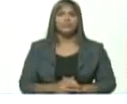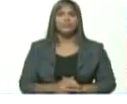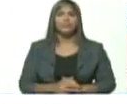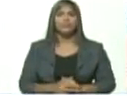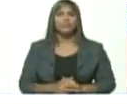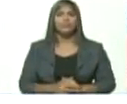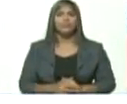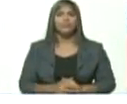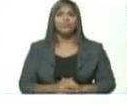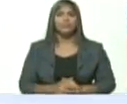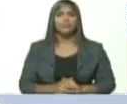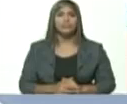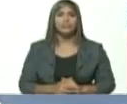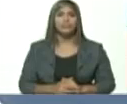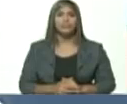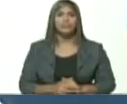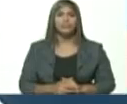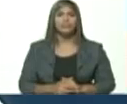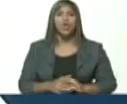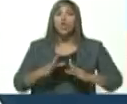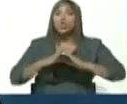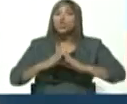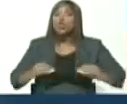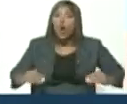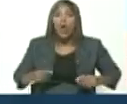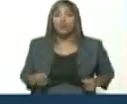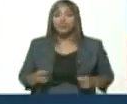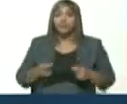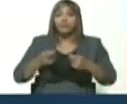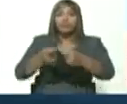dinerales, se llamarían, todos los recursos,